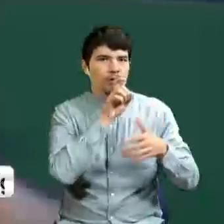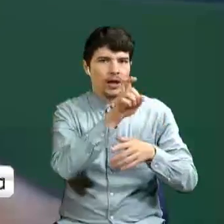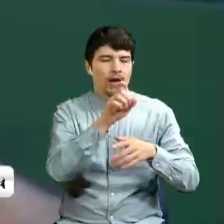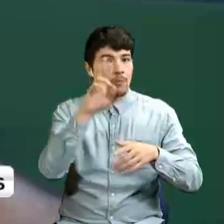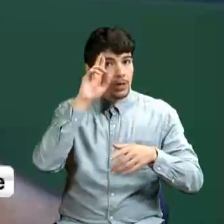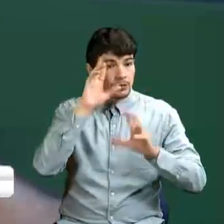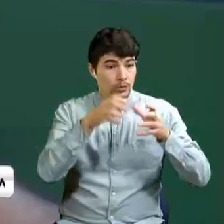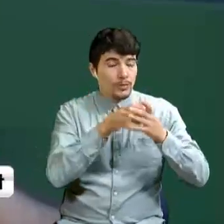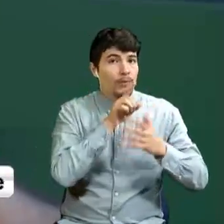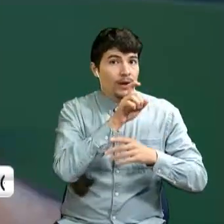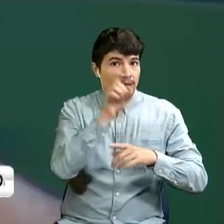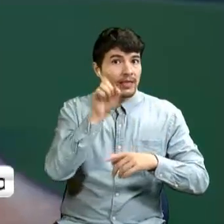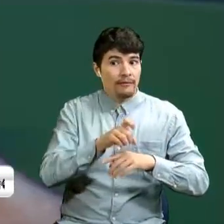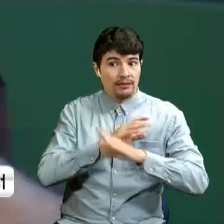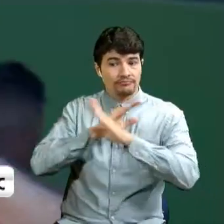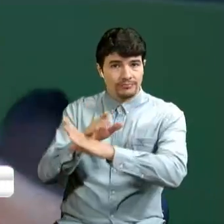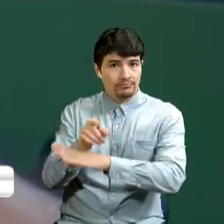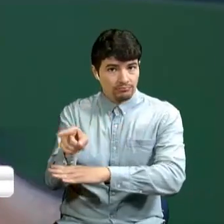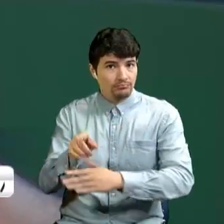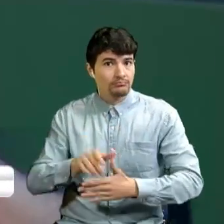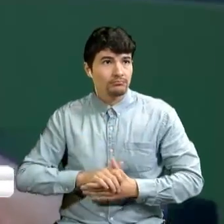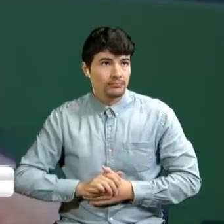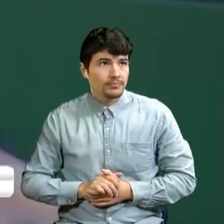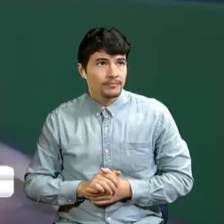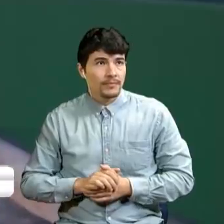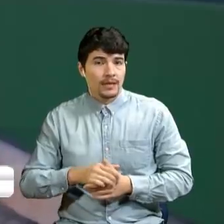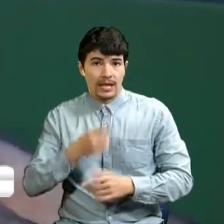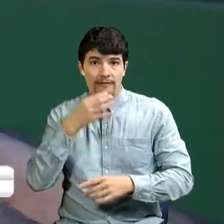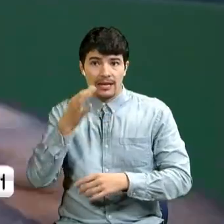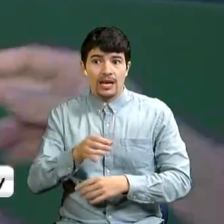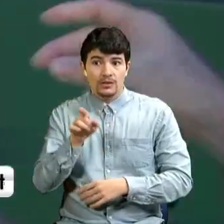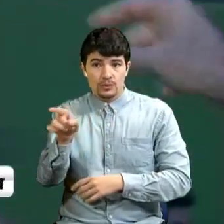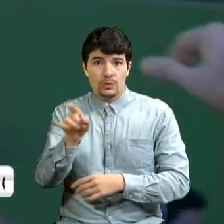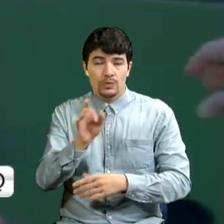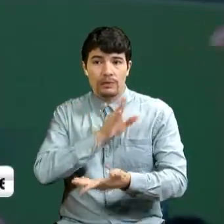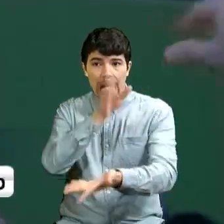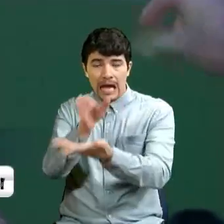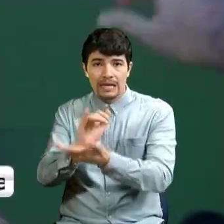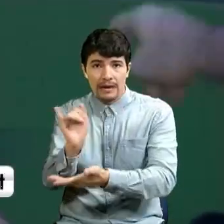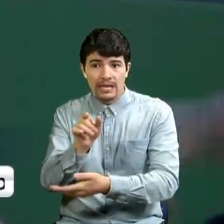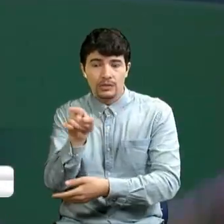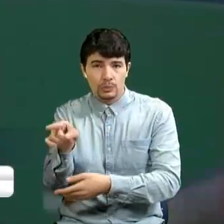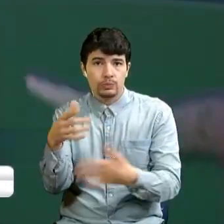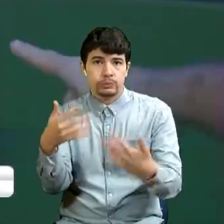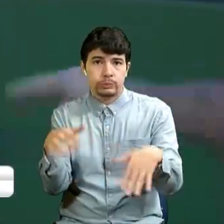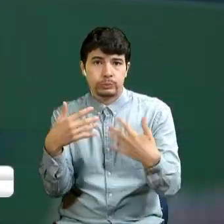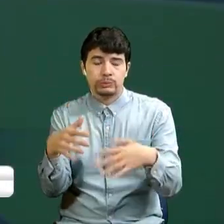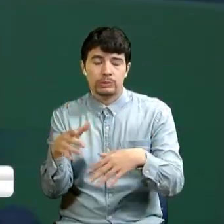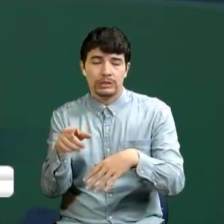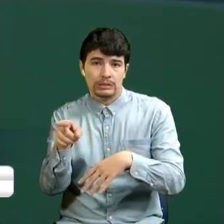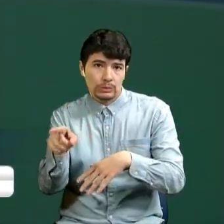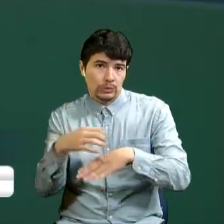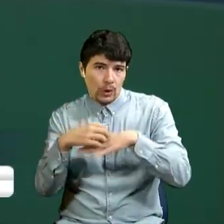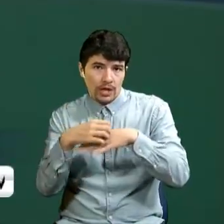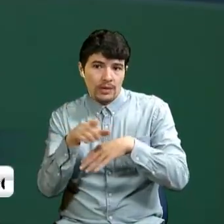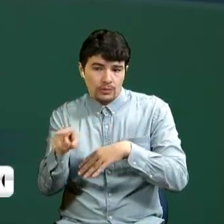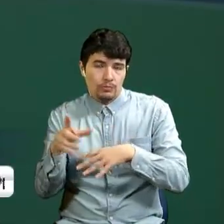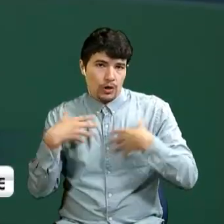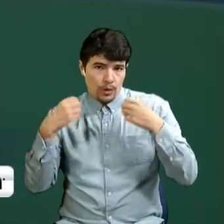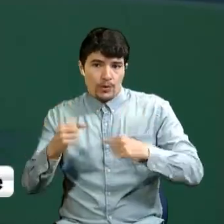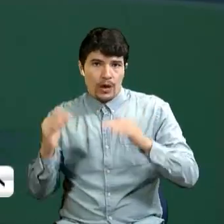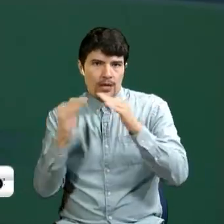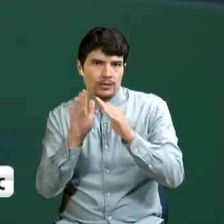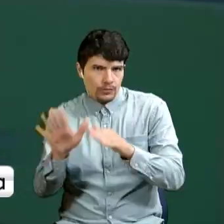superar a un rival muy fuerte la verdad y en su casa y real que es de recordar esperamos que